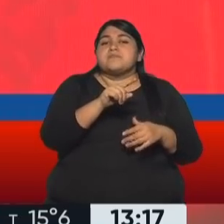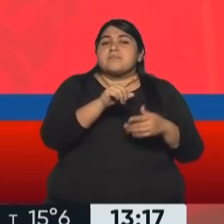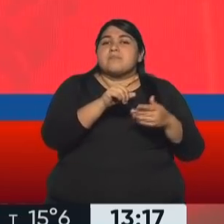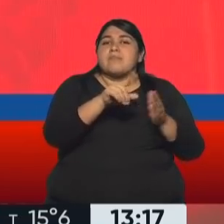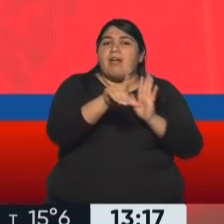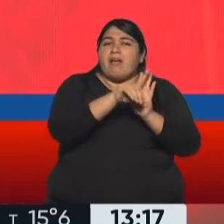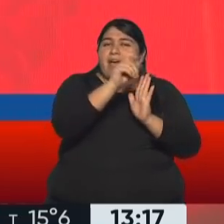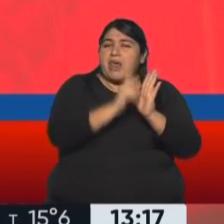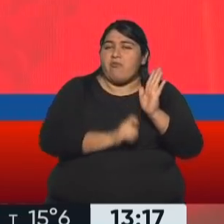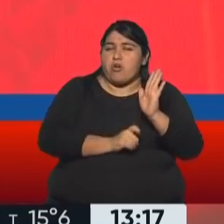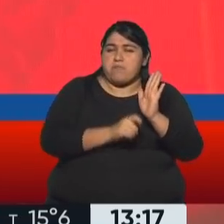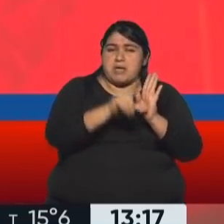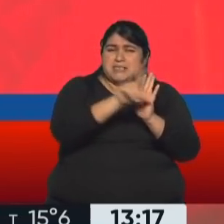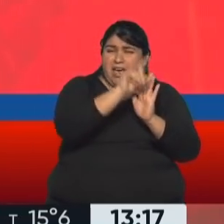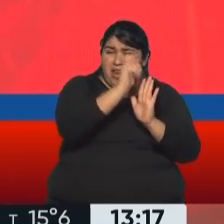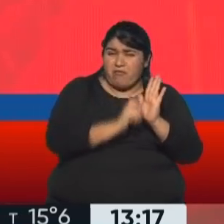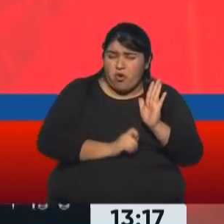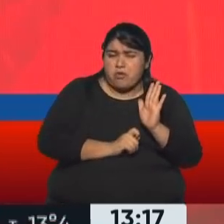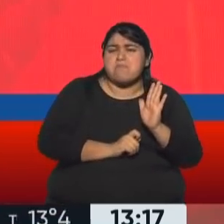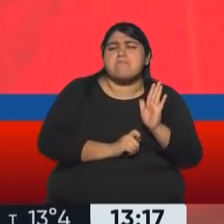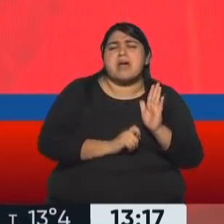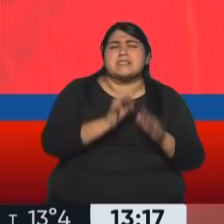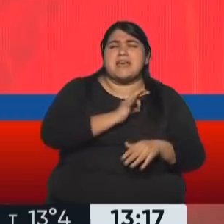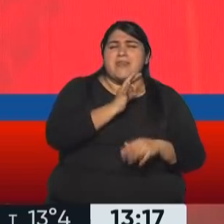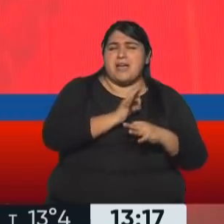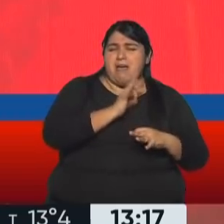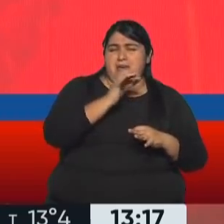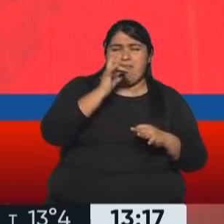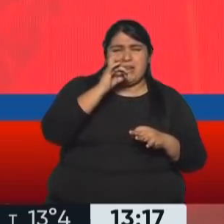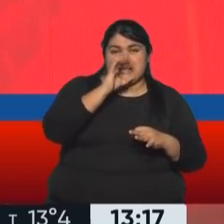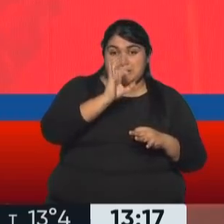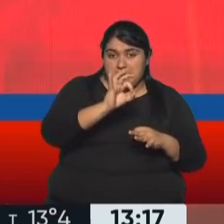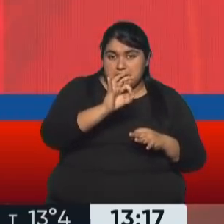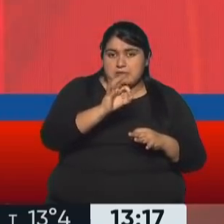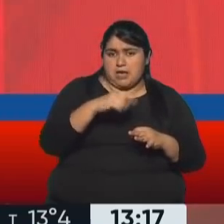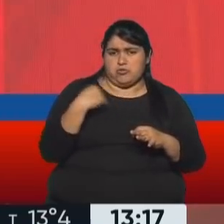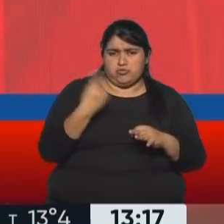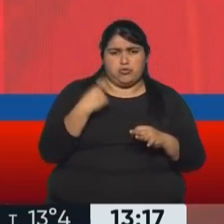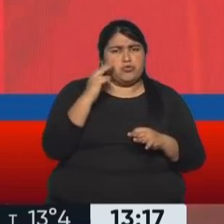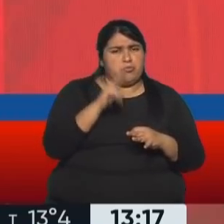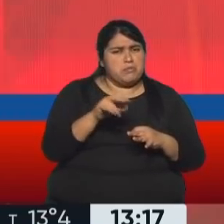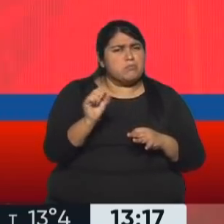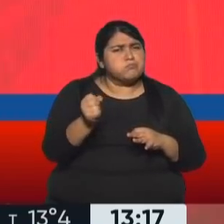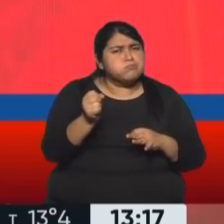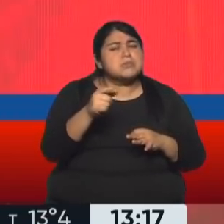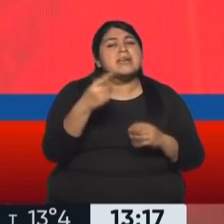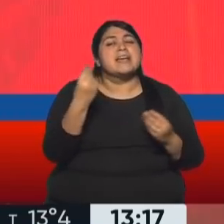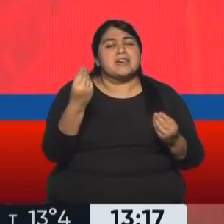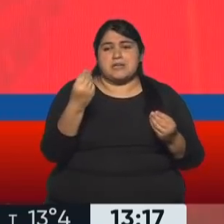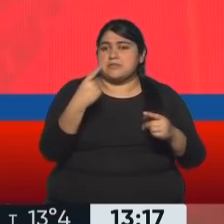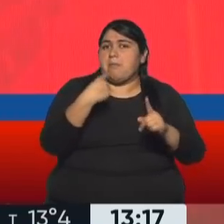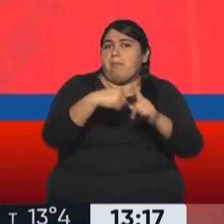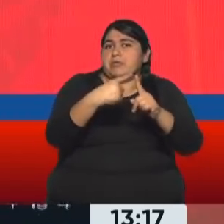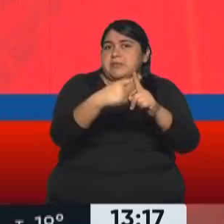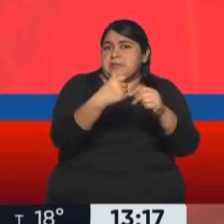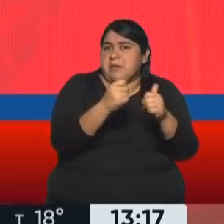también. Al éxito económico. Sí, a las reformas de fines de la década del 70, que también las vimos plasmado ese éxito